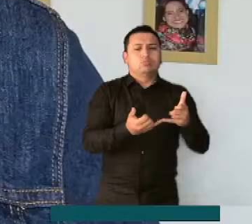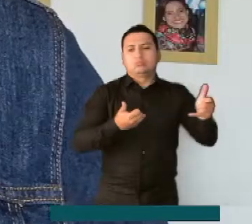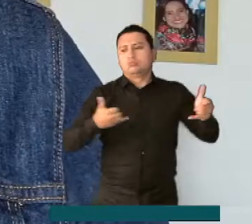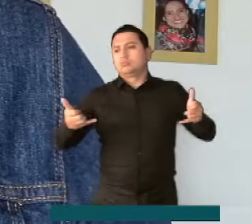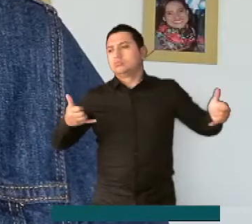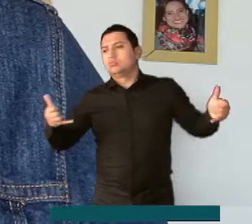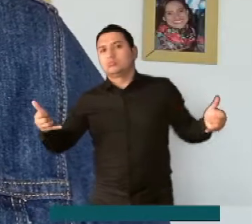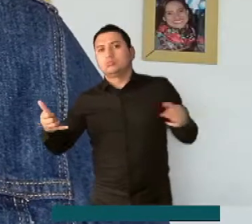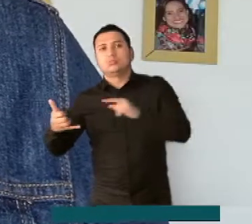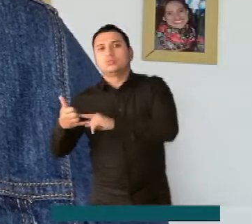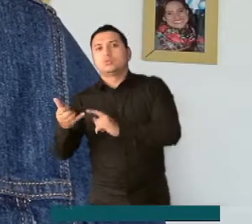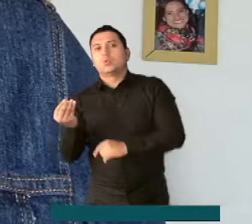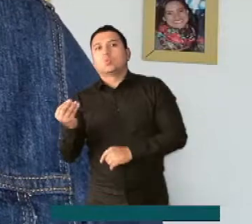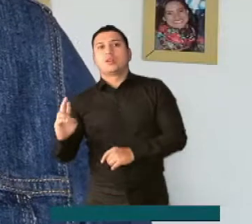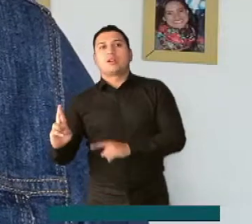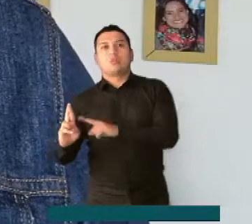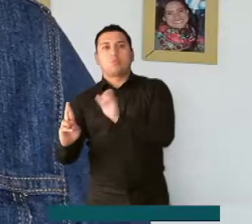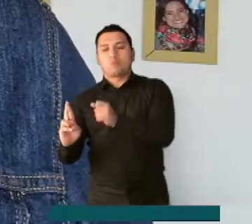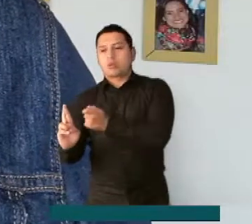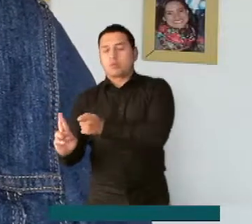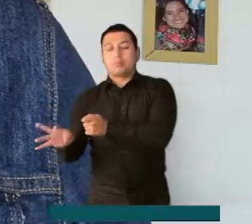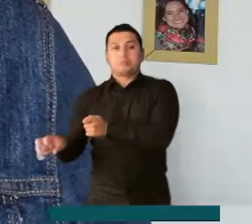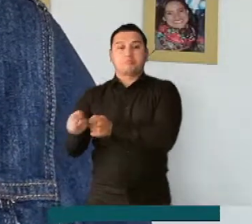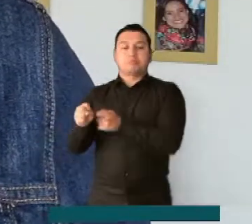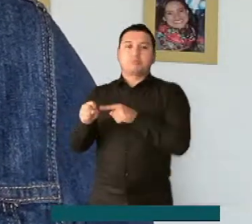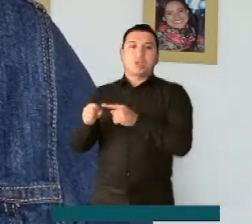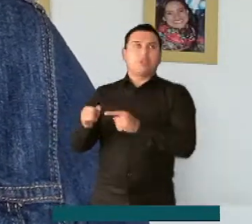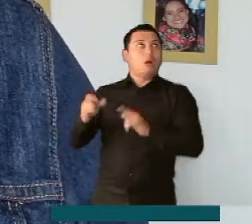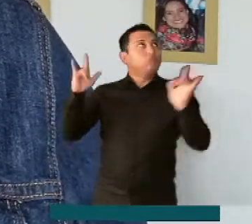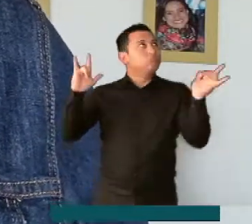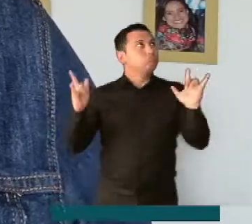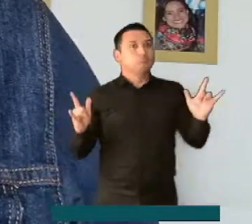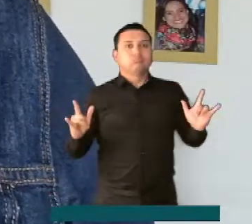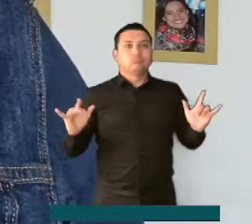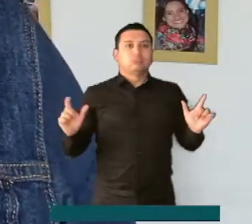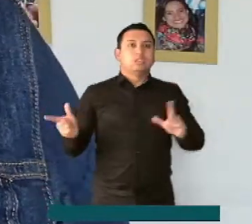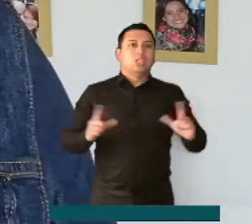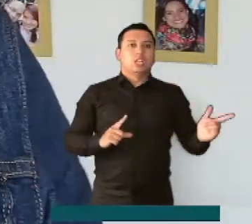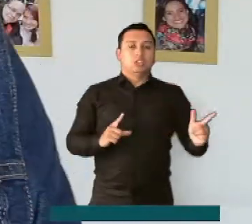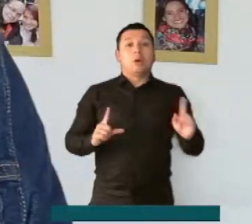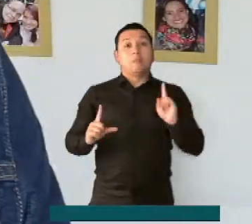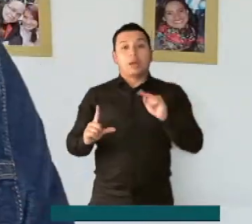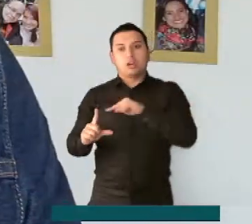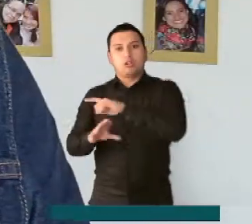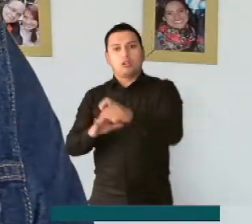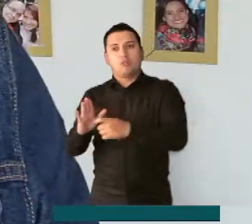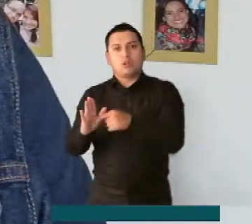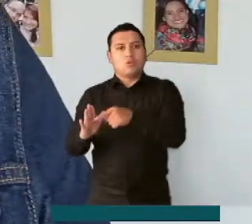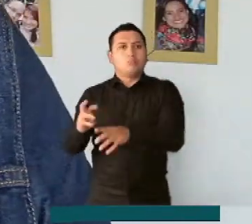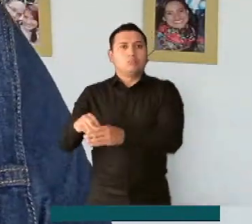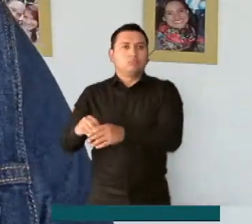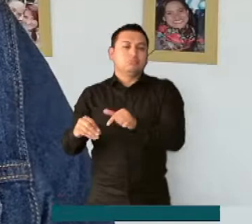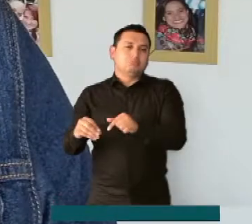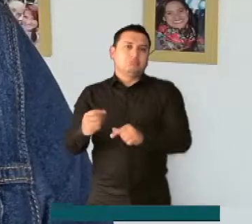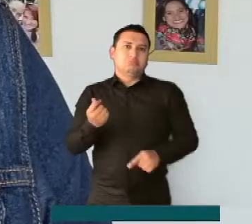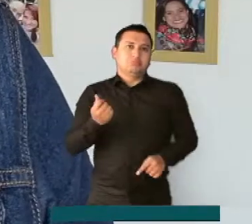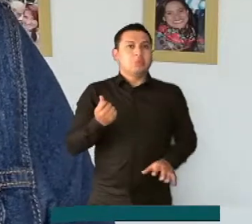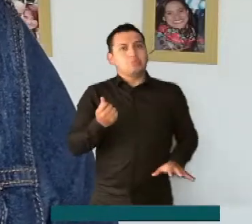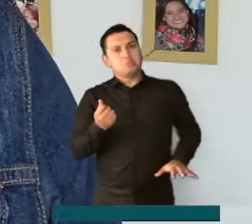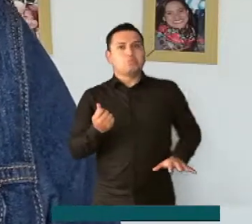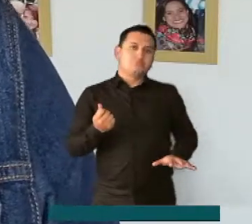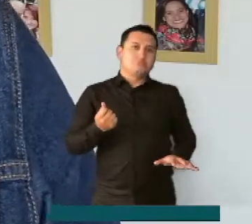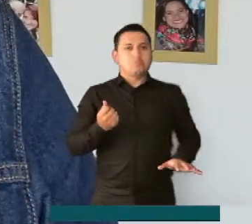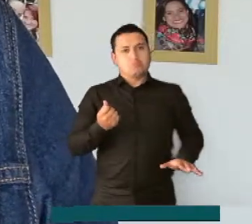ridículamente sencilla, que se hace escaneando códigos QR en cada dispositivo, un conjunto bastante completo de funciones con un